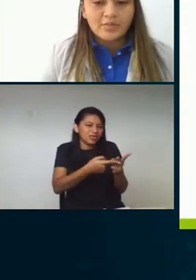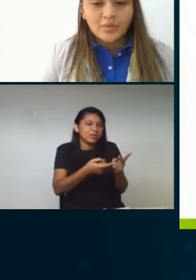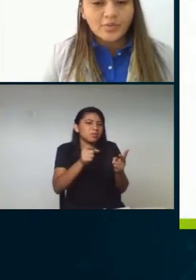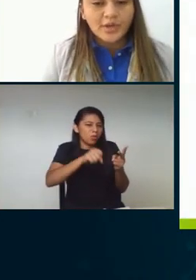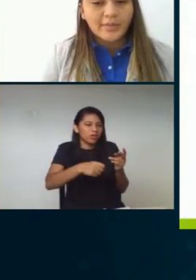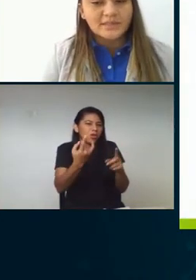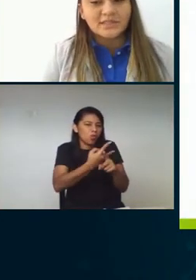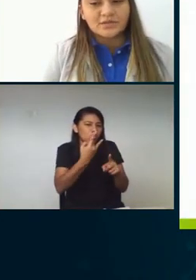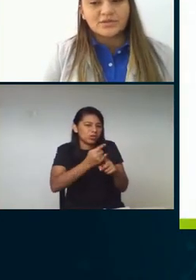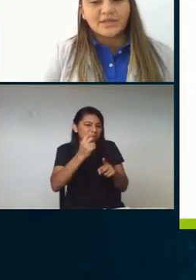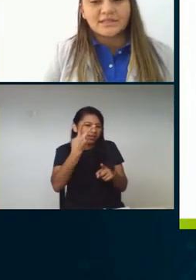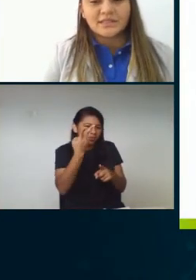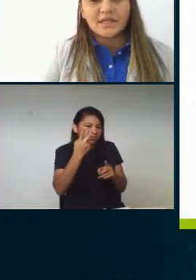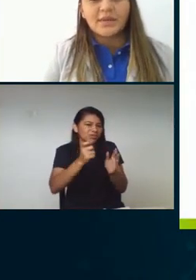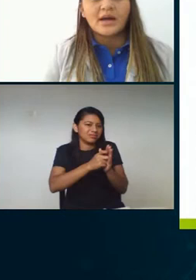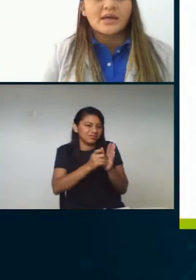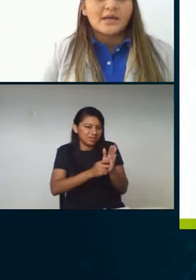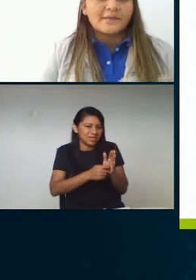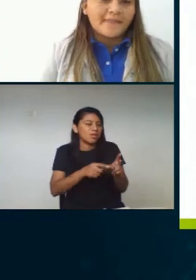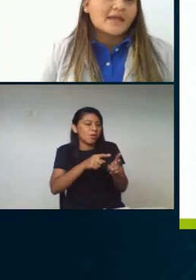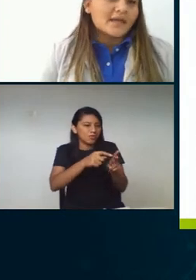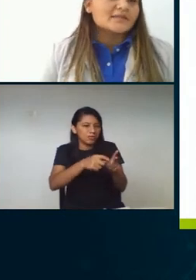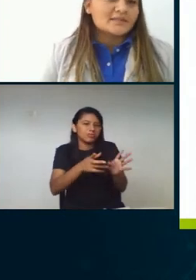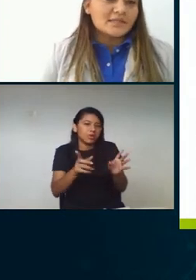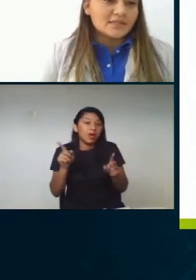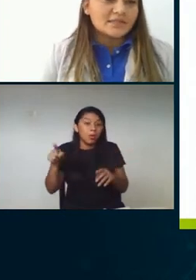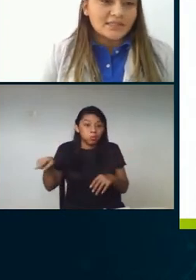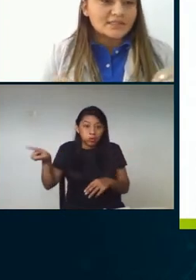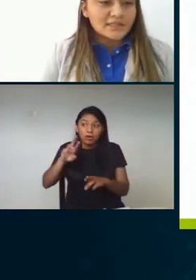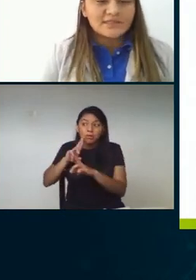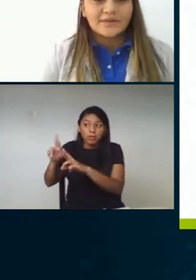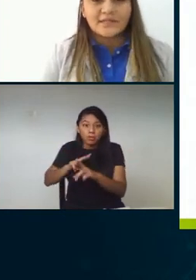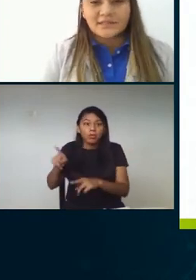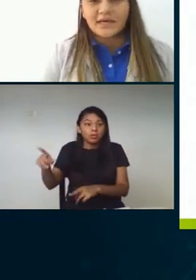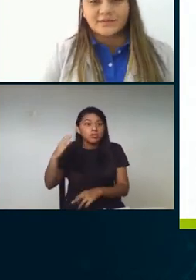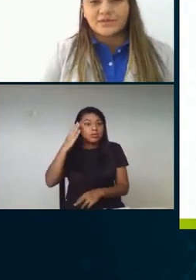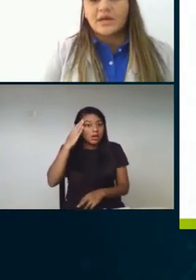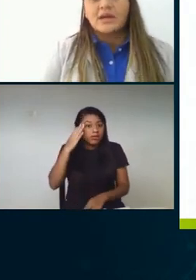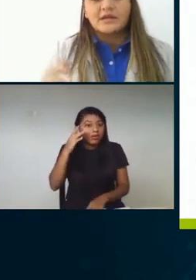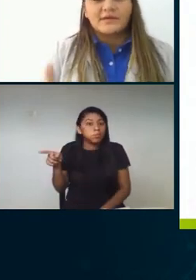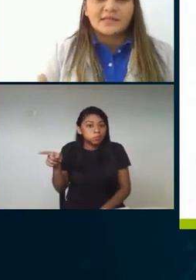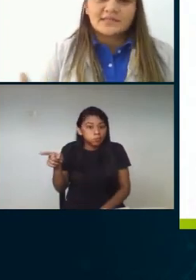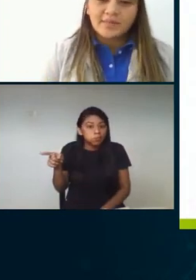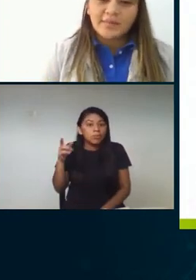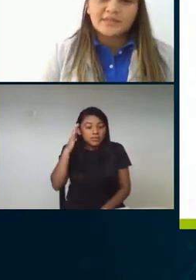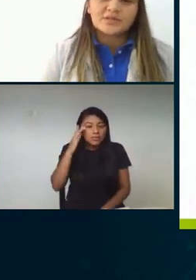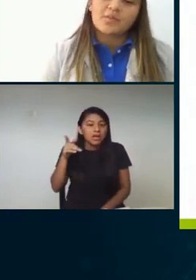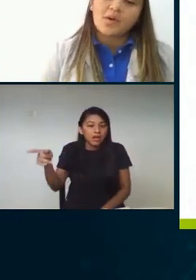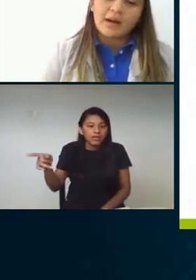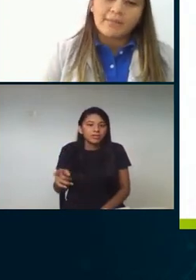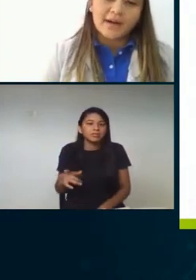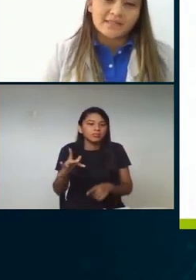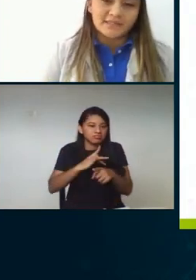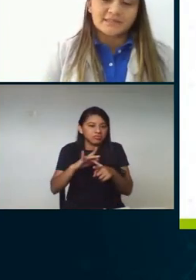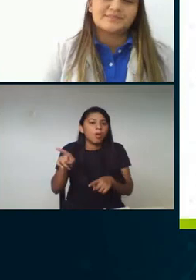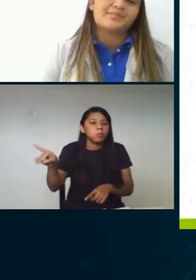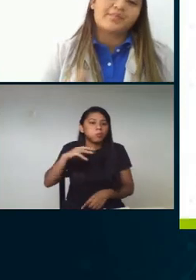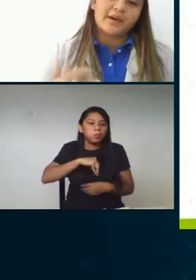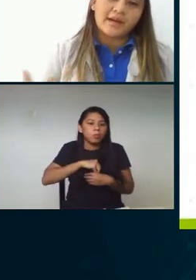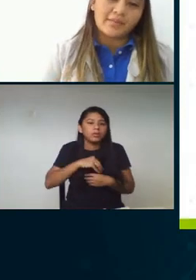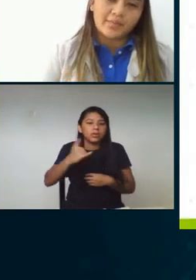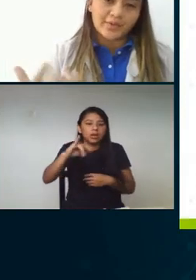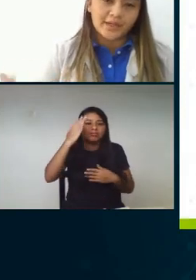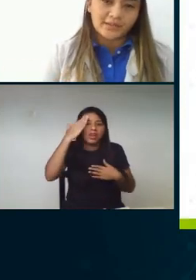Ellos estaban muy capacitados con este tema de que sí, están sensibilizados. Les falta simplemente es como